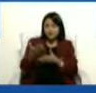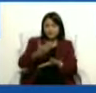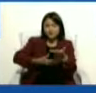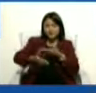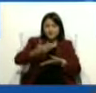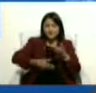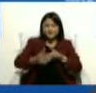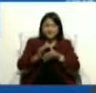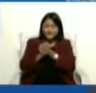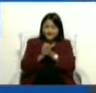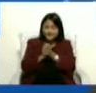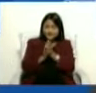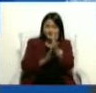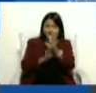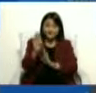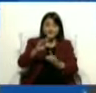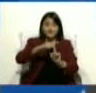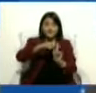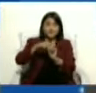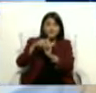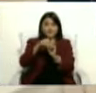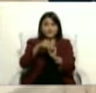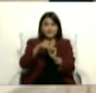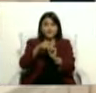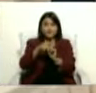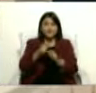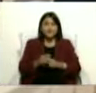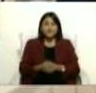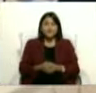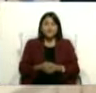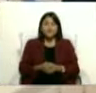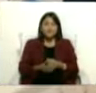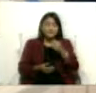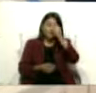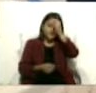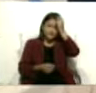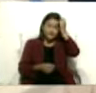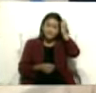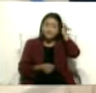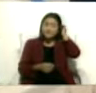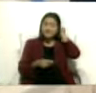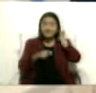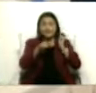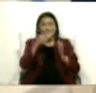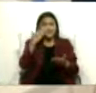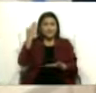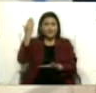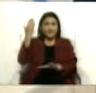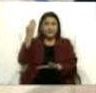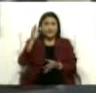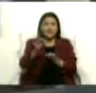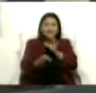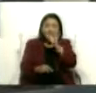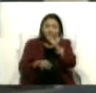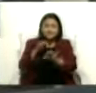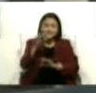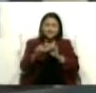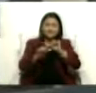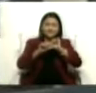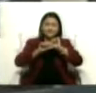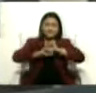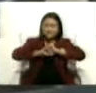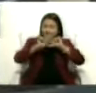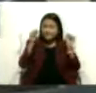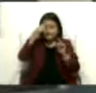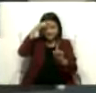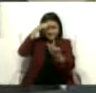fraterna y fructífera de crecimiento indetenible. Desde la provincia de Shanghái, Lacaba dio un discurso donde expresó su optimismo